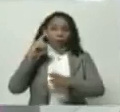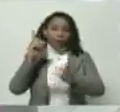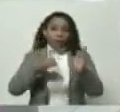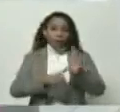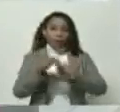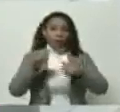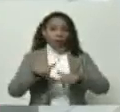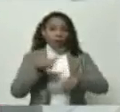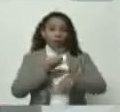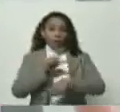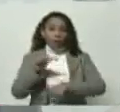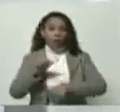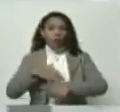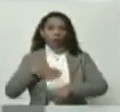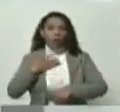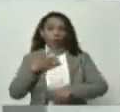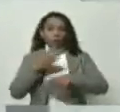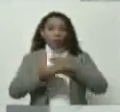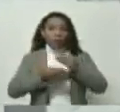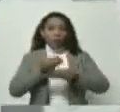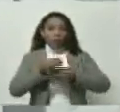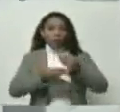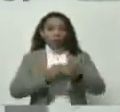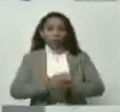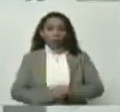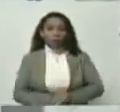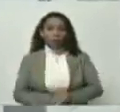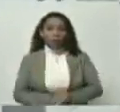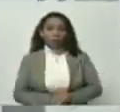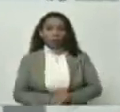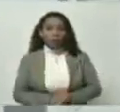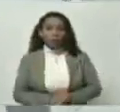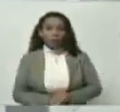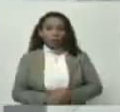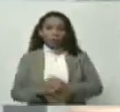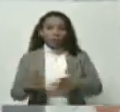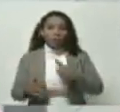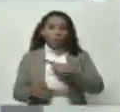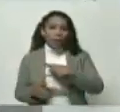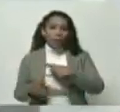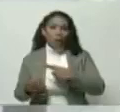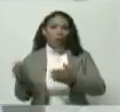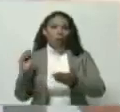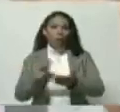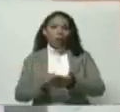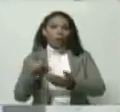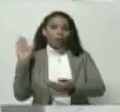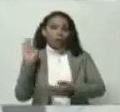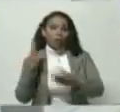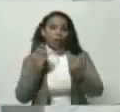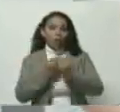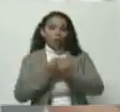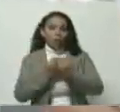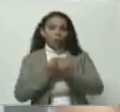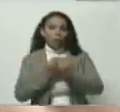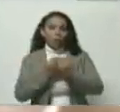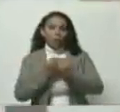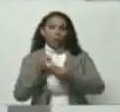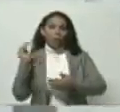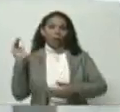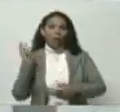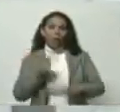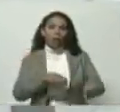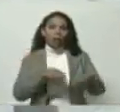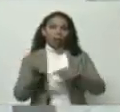esta semana pueda hacer que ellos se regresen con ellos que se regresen, que los